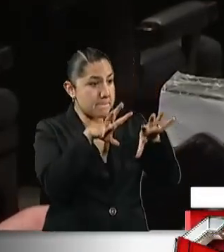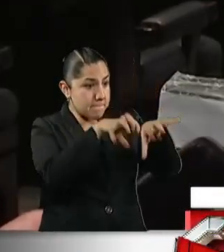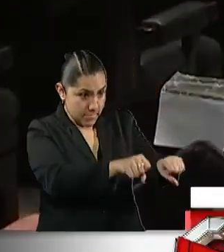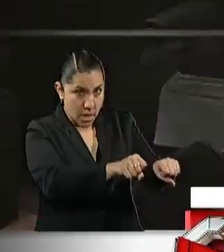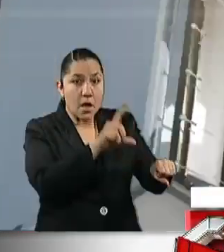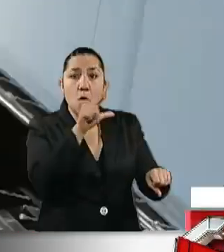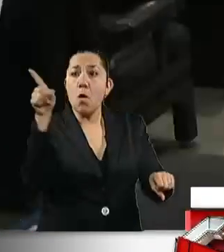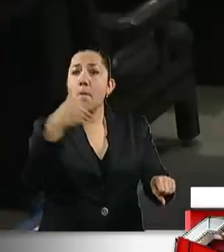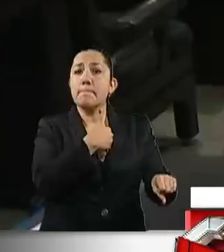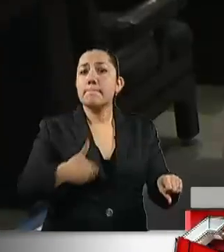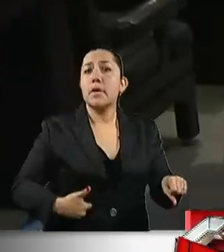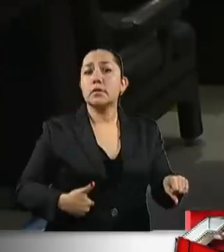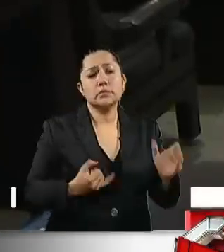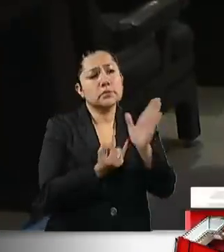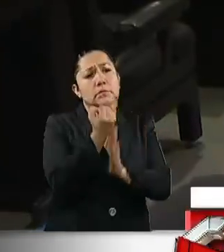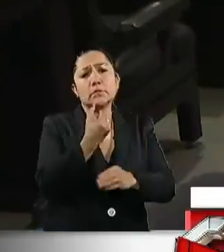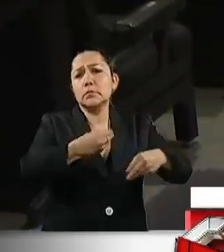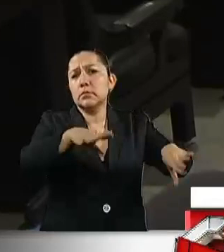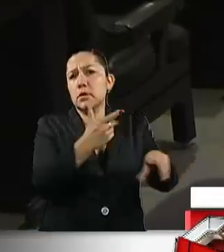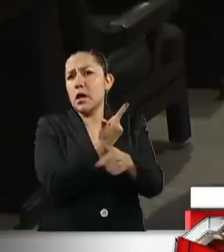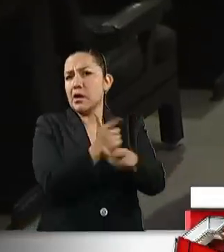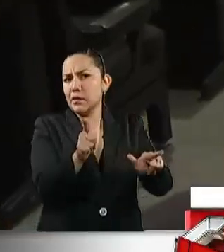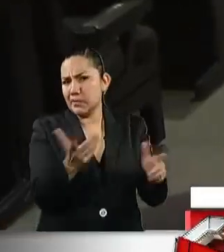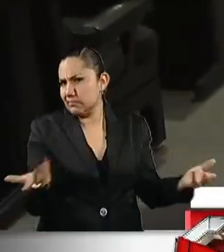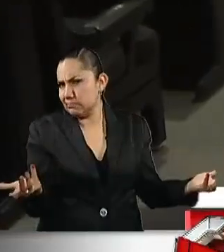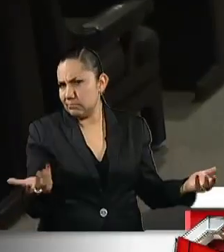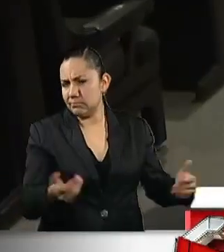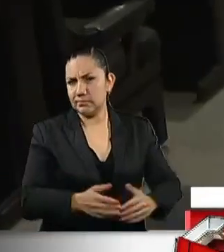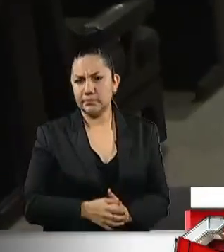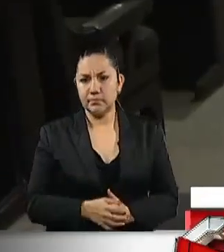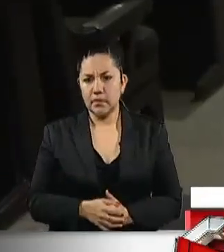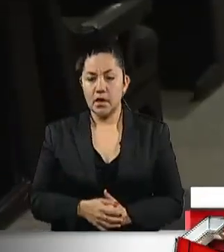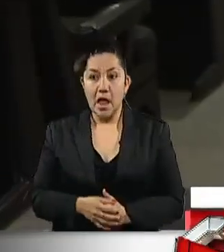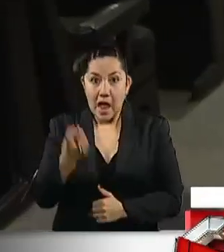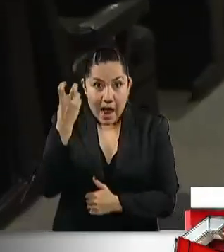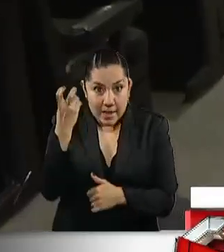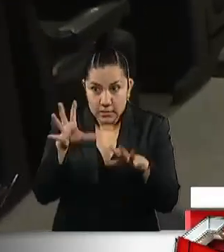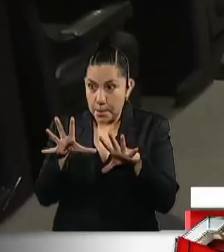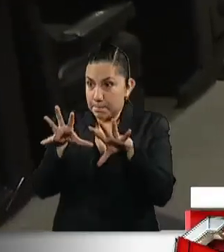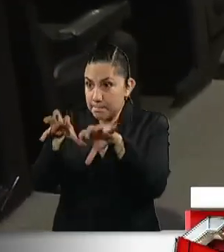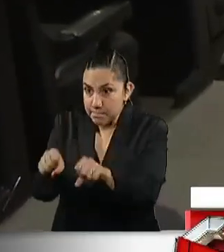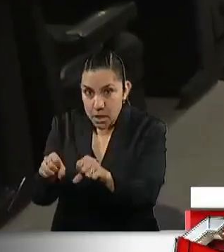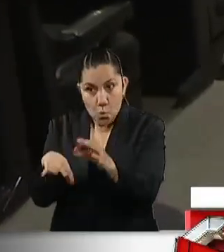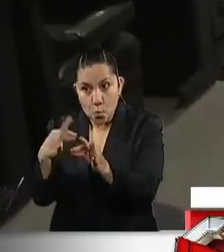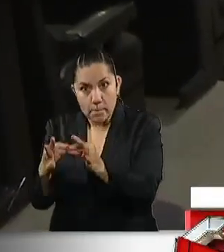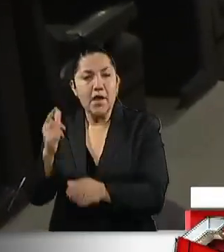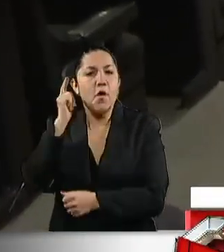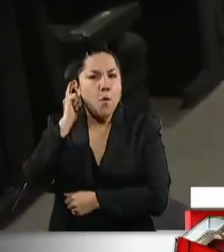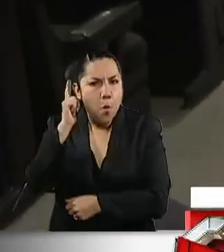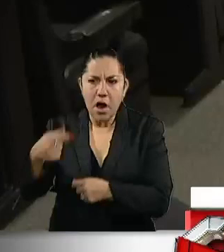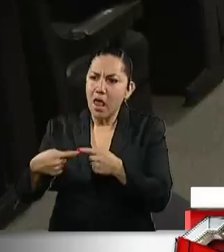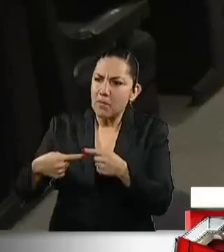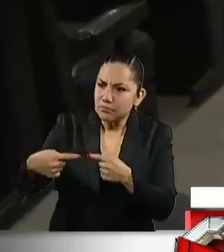ordena la liberación. Ojalá fuera una acción permanente y no una acción de cara a una visita